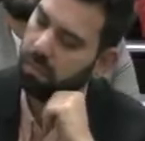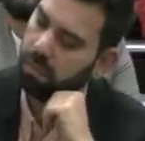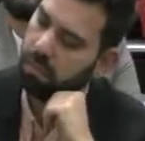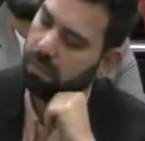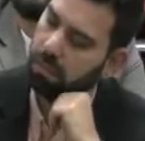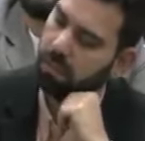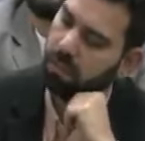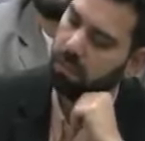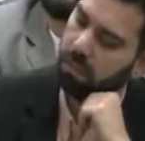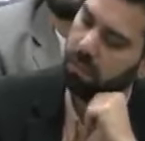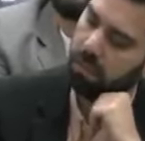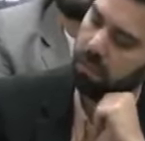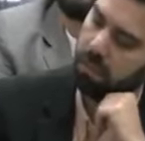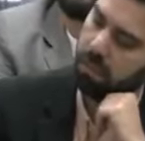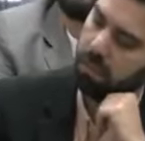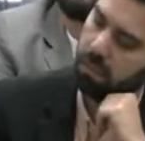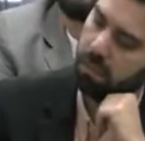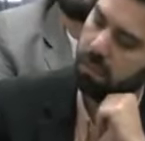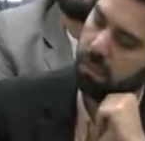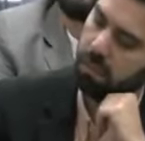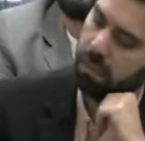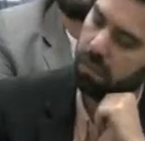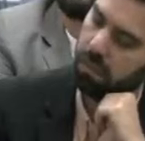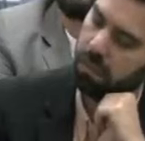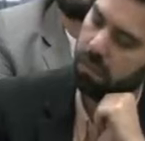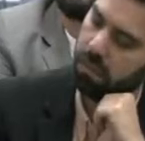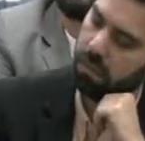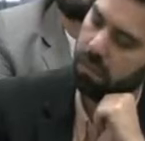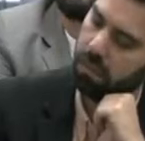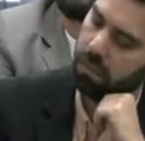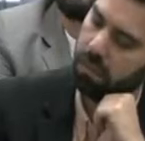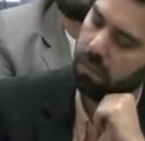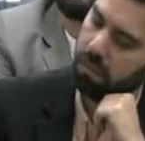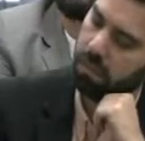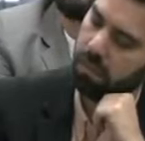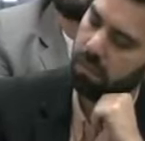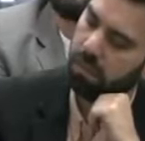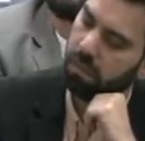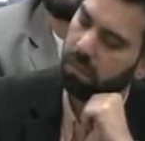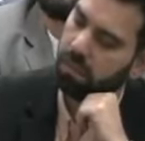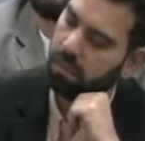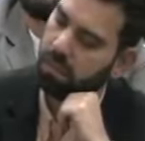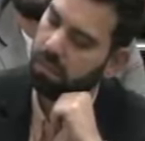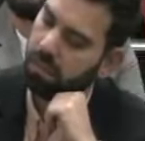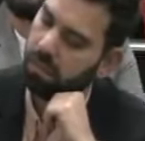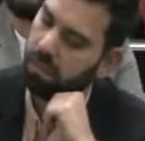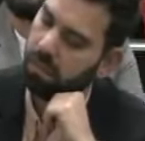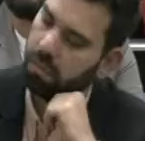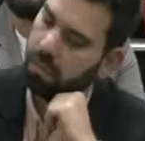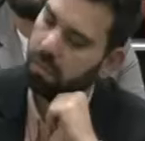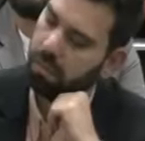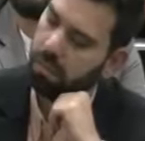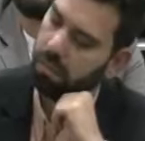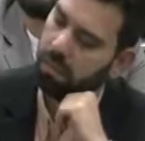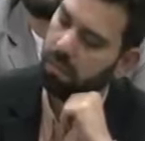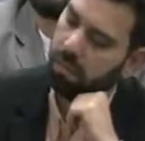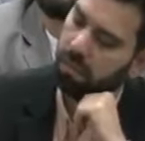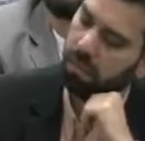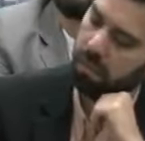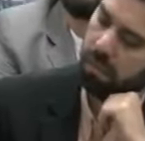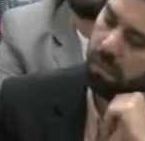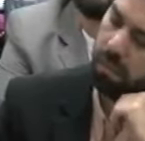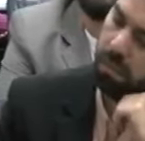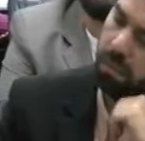sean necesarios para su fiel cumplimiento. Es nuestro deber velar por su implementación efectiva y así